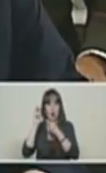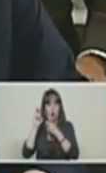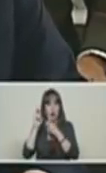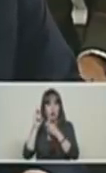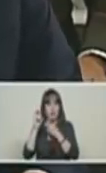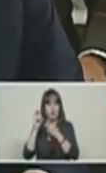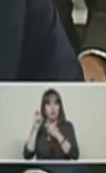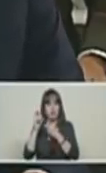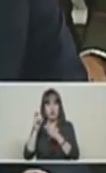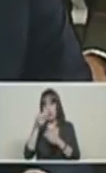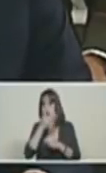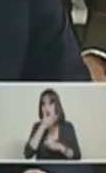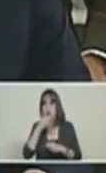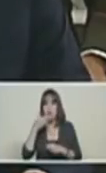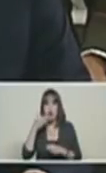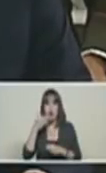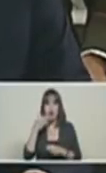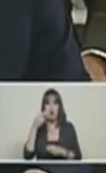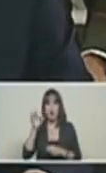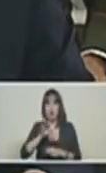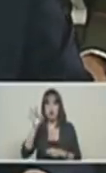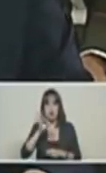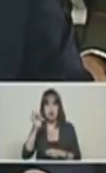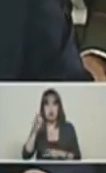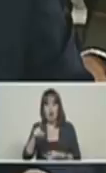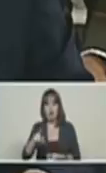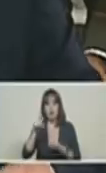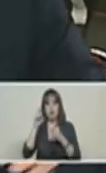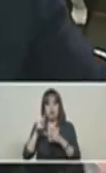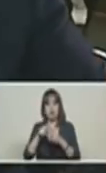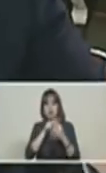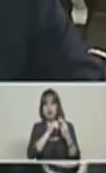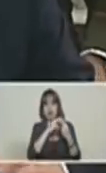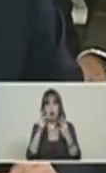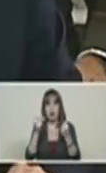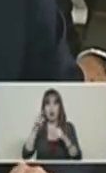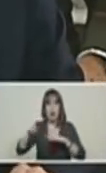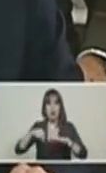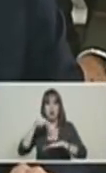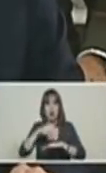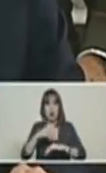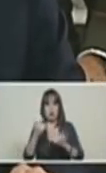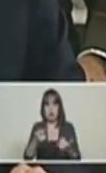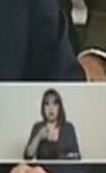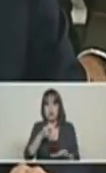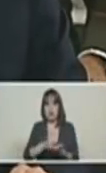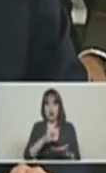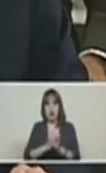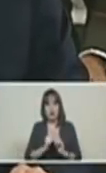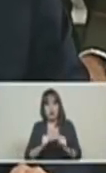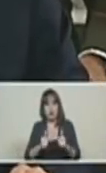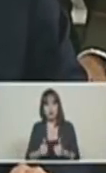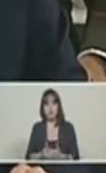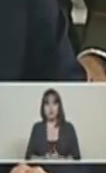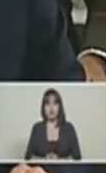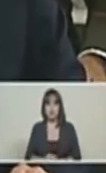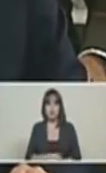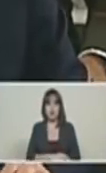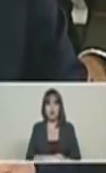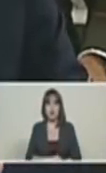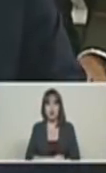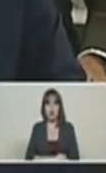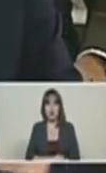tributo y en el crédito público nacional, que ya entró en vigencia, ¿no? Yo creo